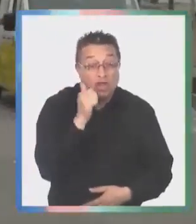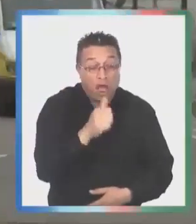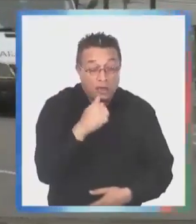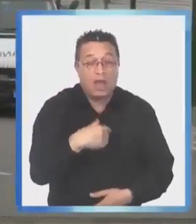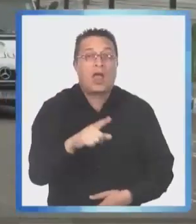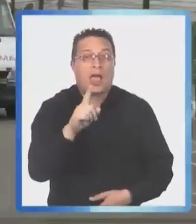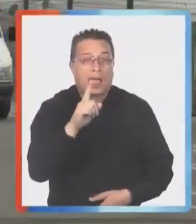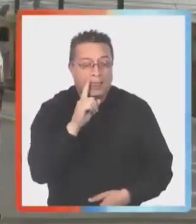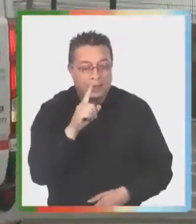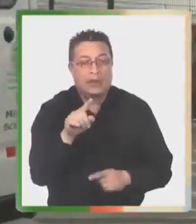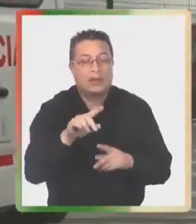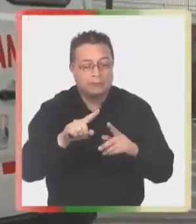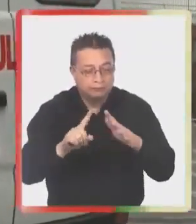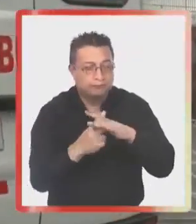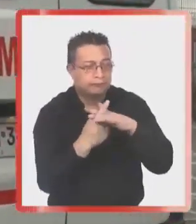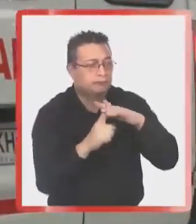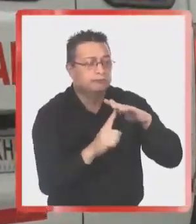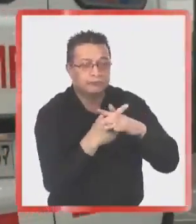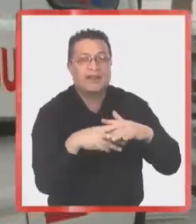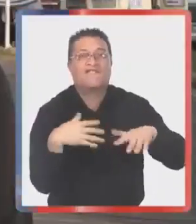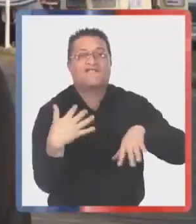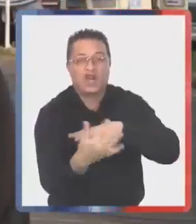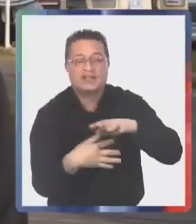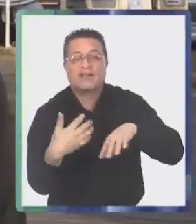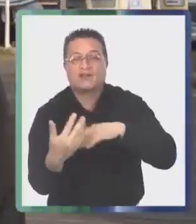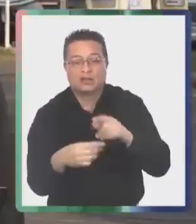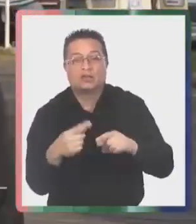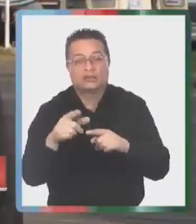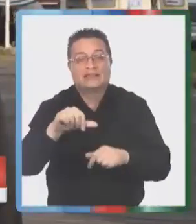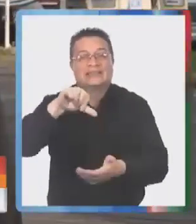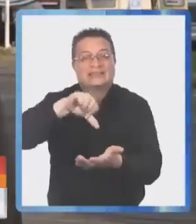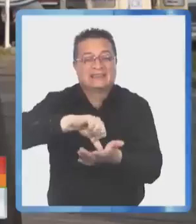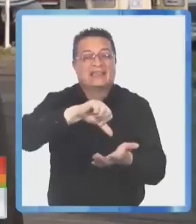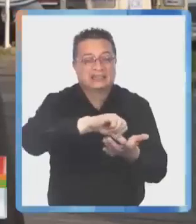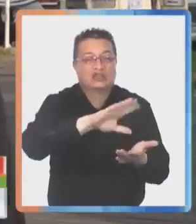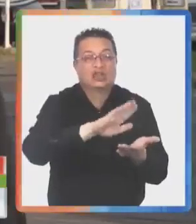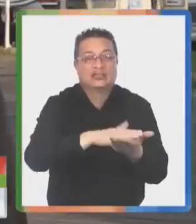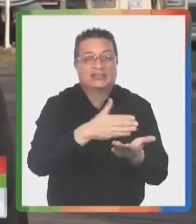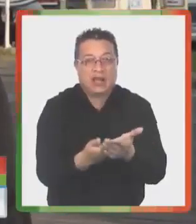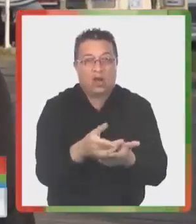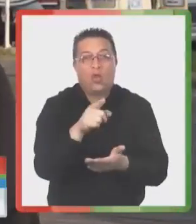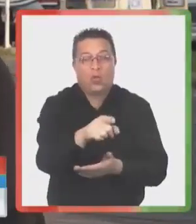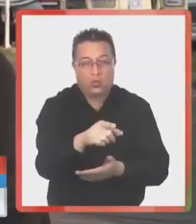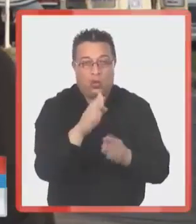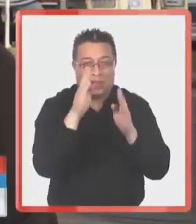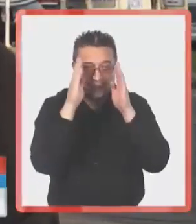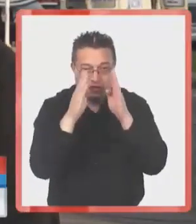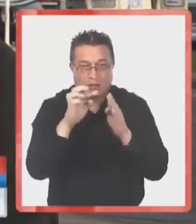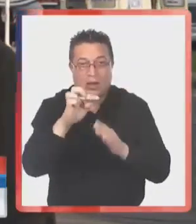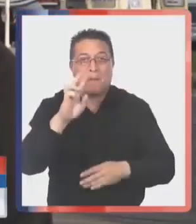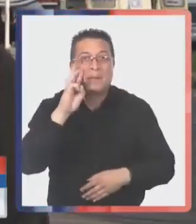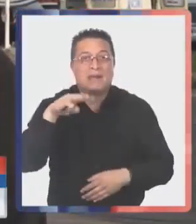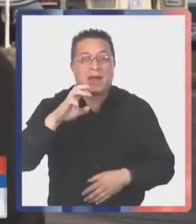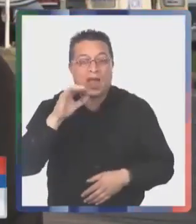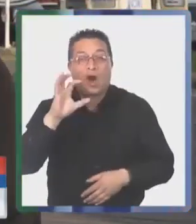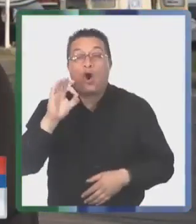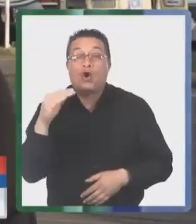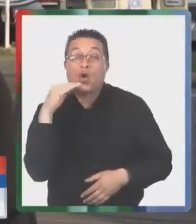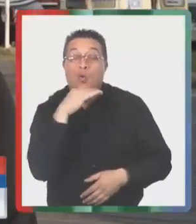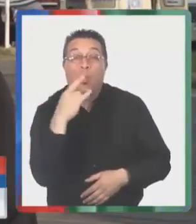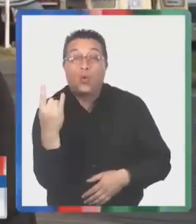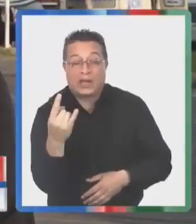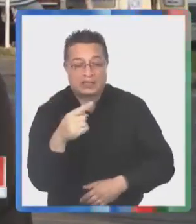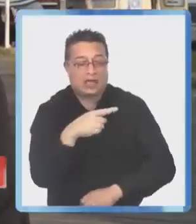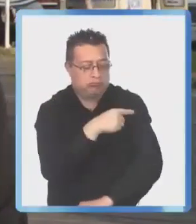días estamos teniendo algún hecho de violencia en algún centro de salud, de atención primaria o en algún servicio